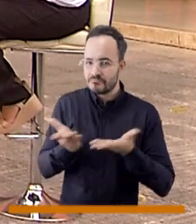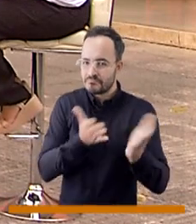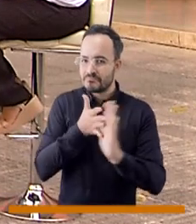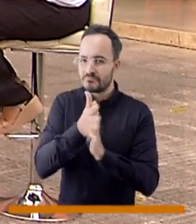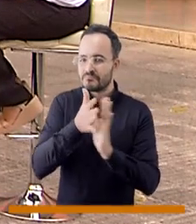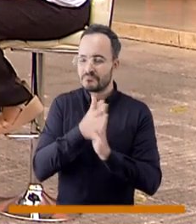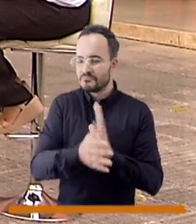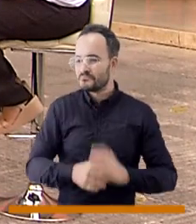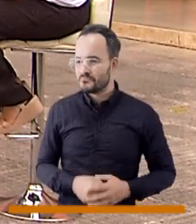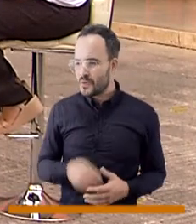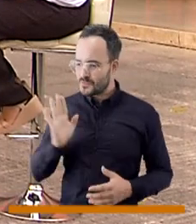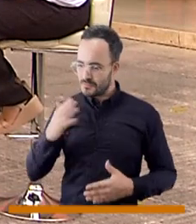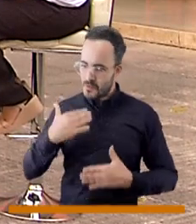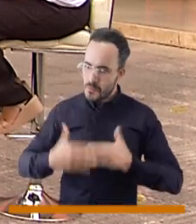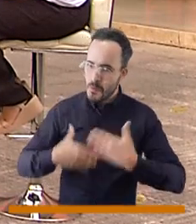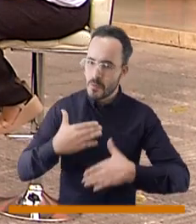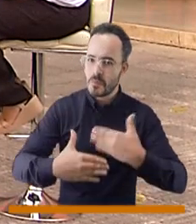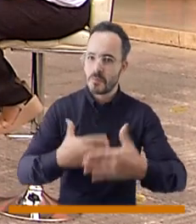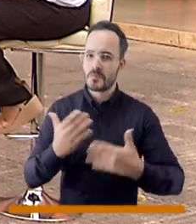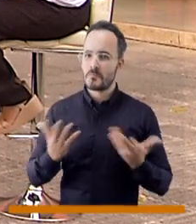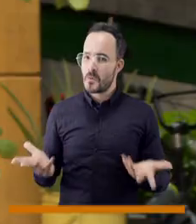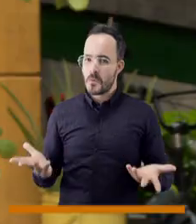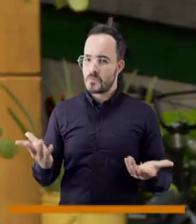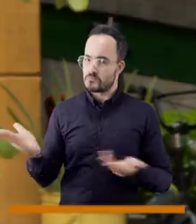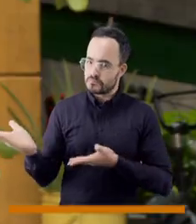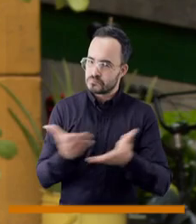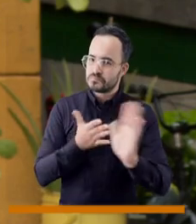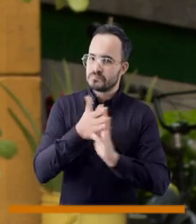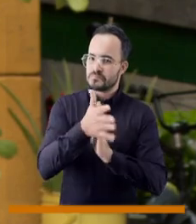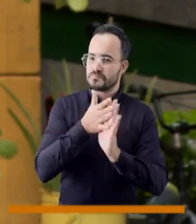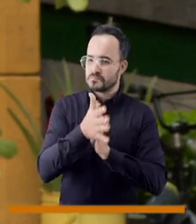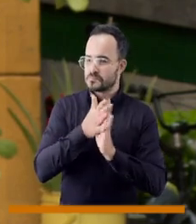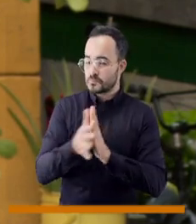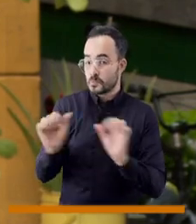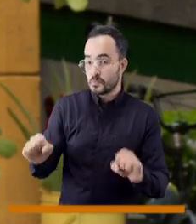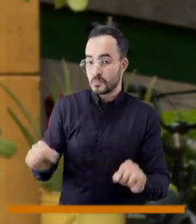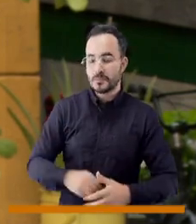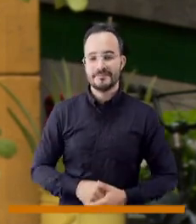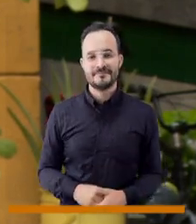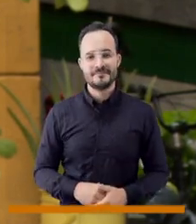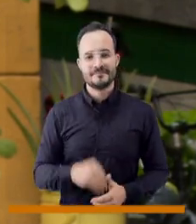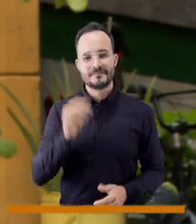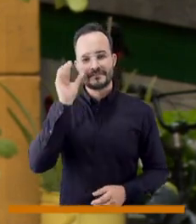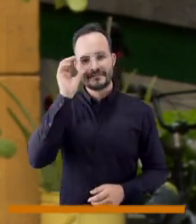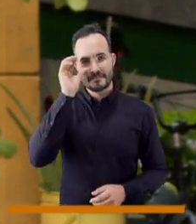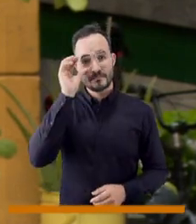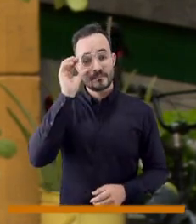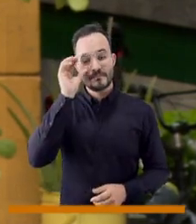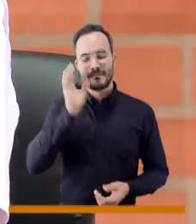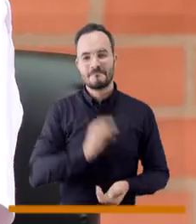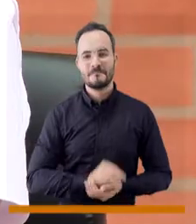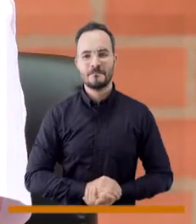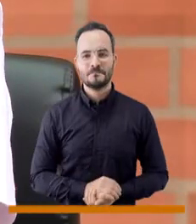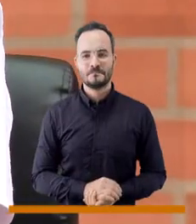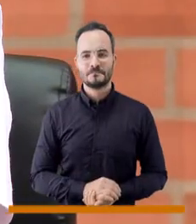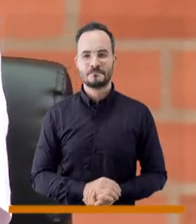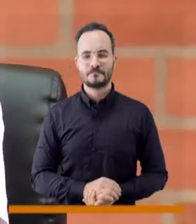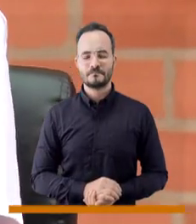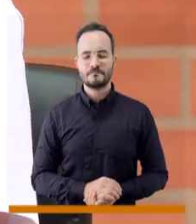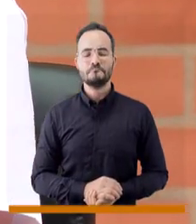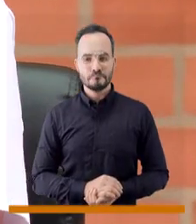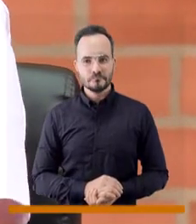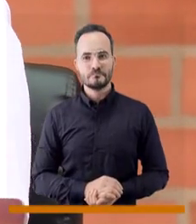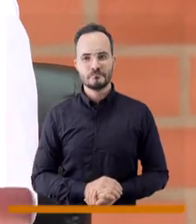tu historia y cómo se ha desarrollado también tu vida académica ahora en la virtualidad.